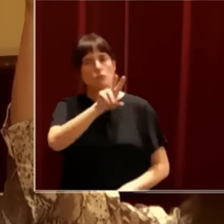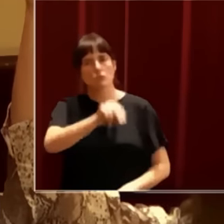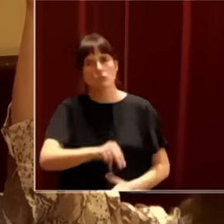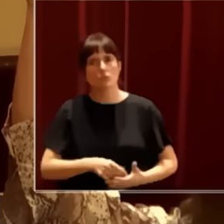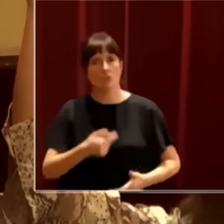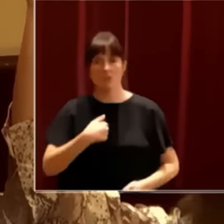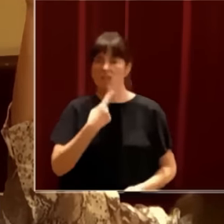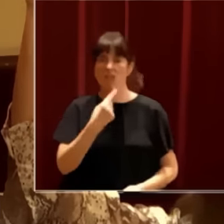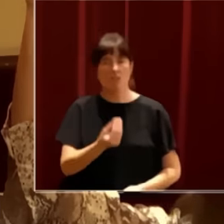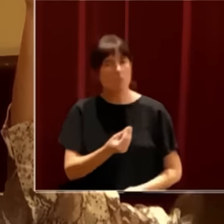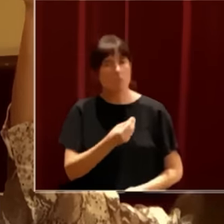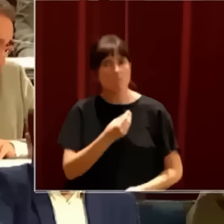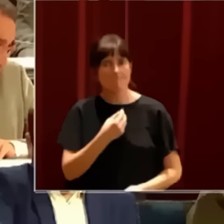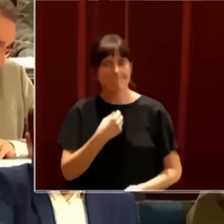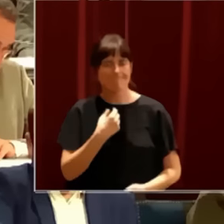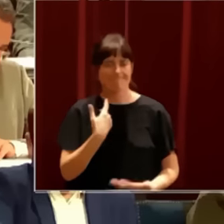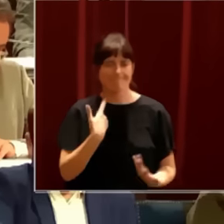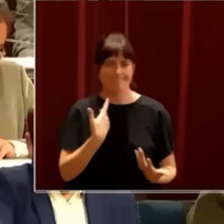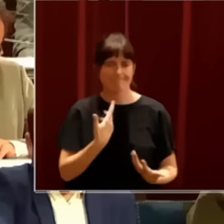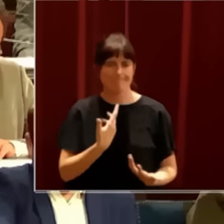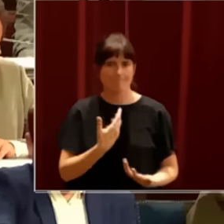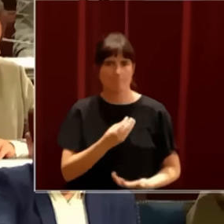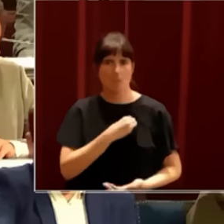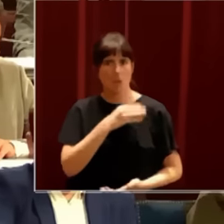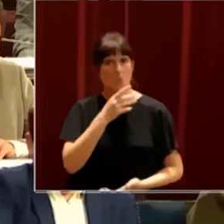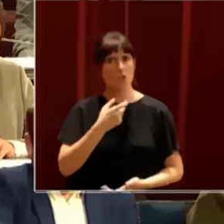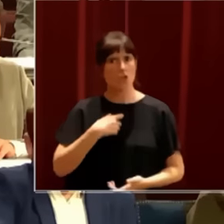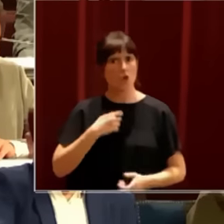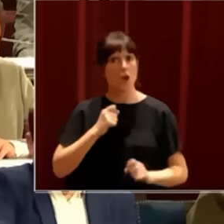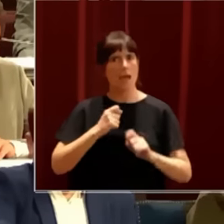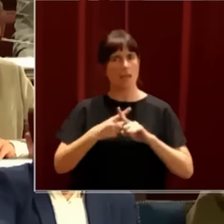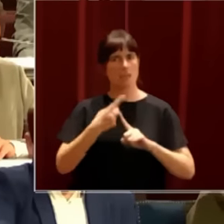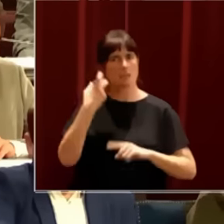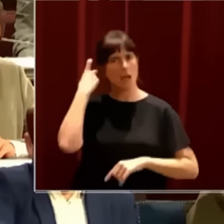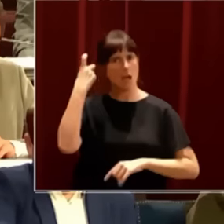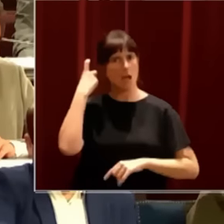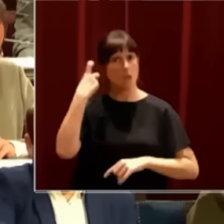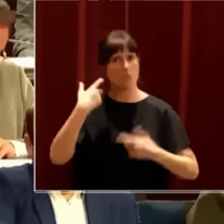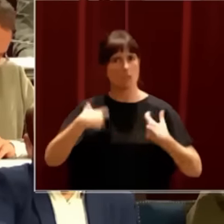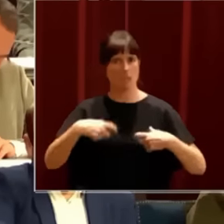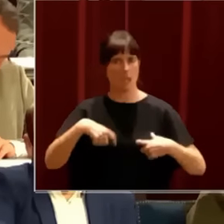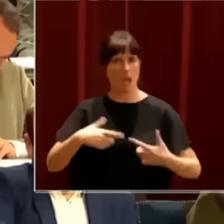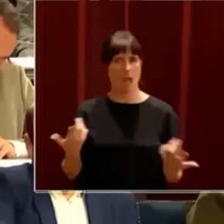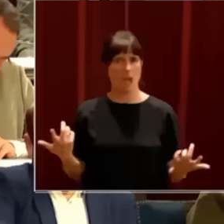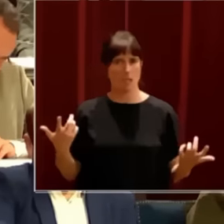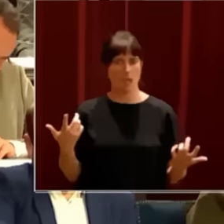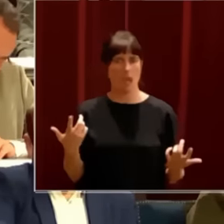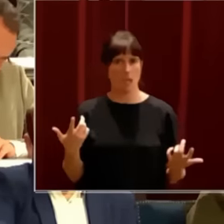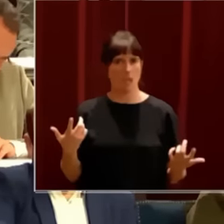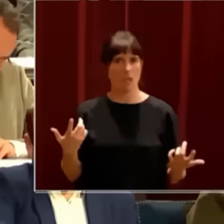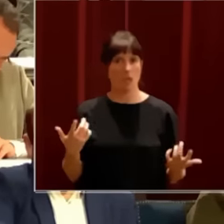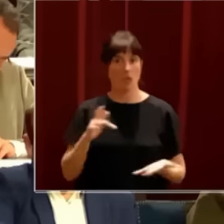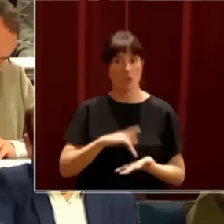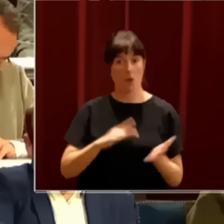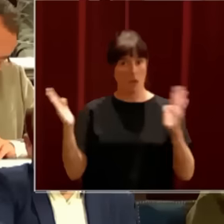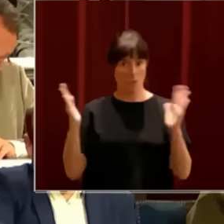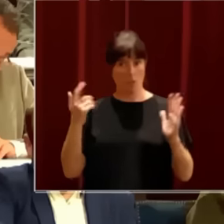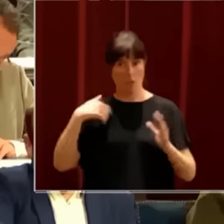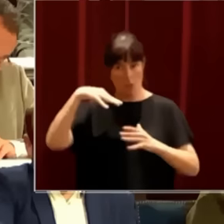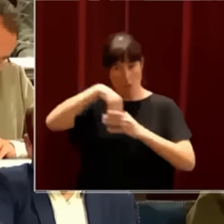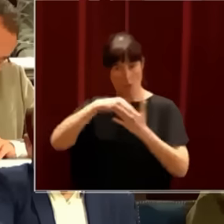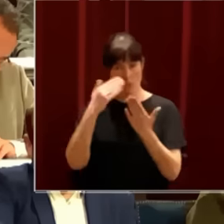digo apenado, porque yo soy antiguo alumno de la Salle de Palma. Y esto hubiera sido impensable cuando yo estaba.